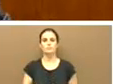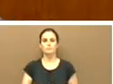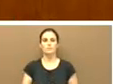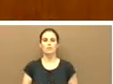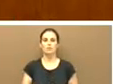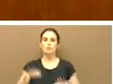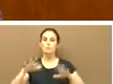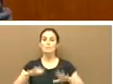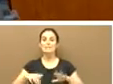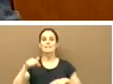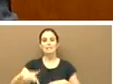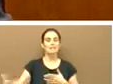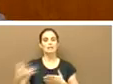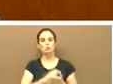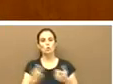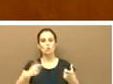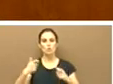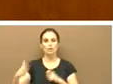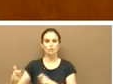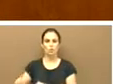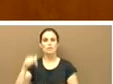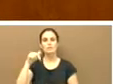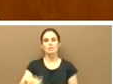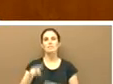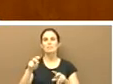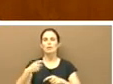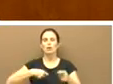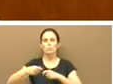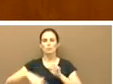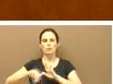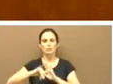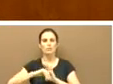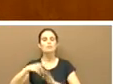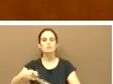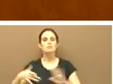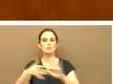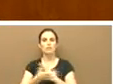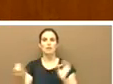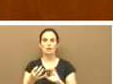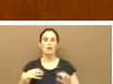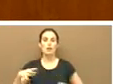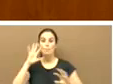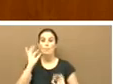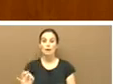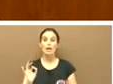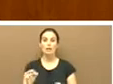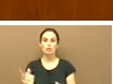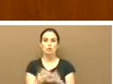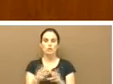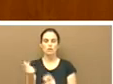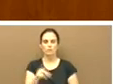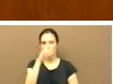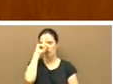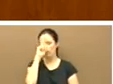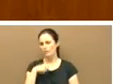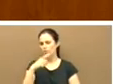presencia unánime de todos los sectores implicados en el comercio de proximidad indica la alarma social y la grave preocupación por